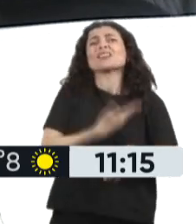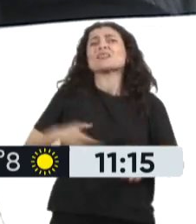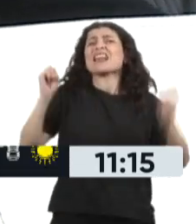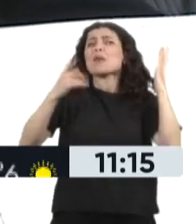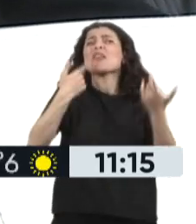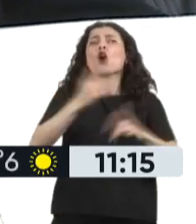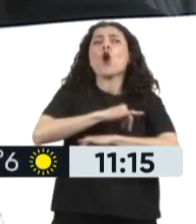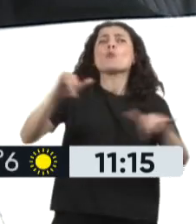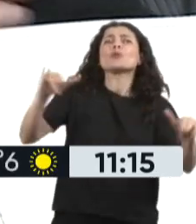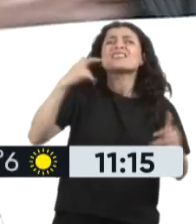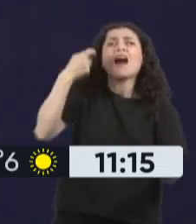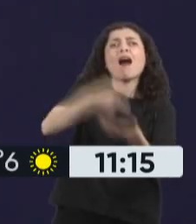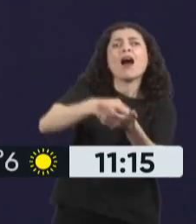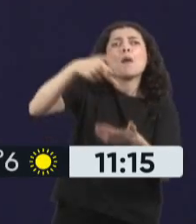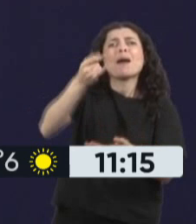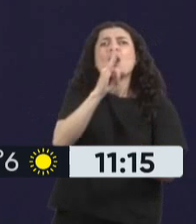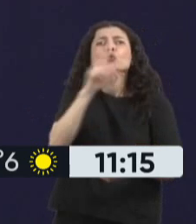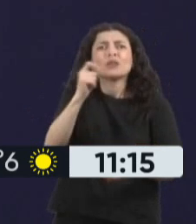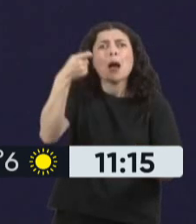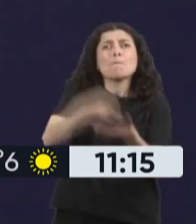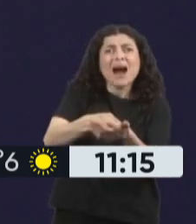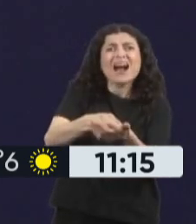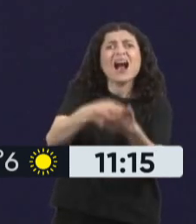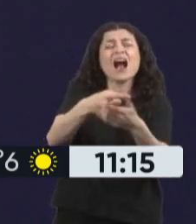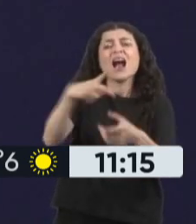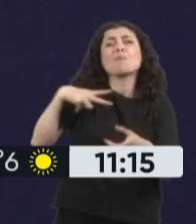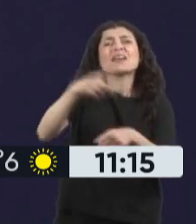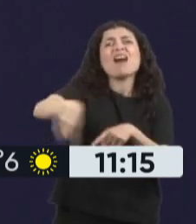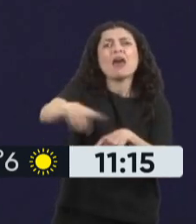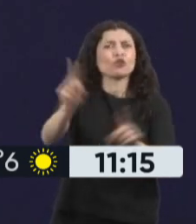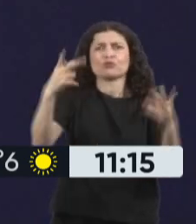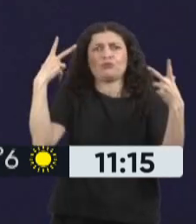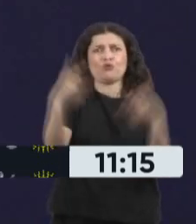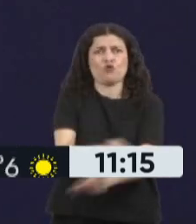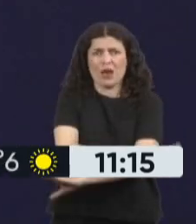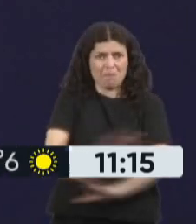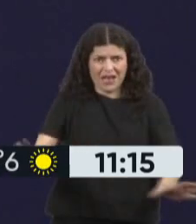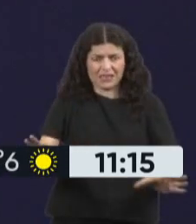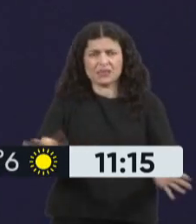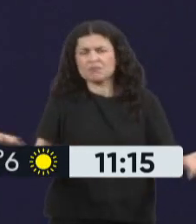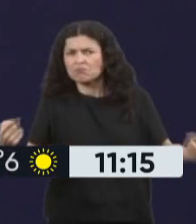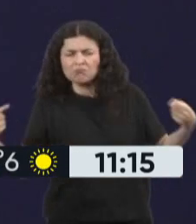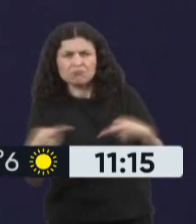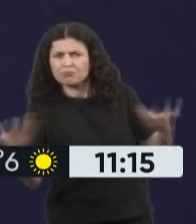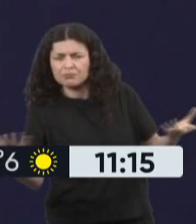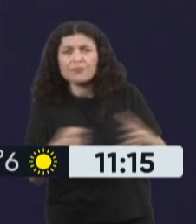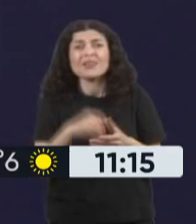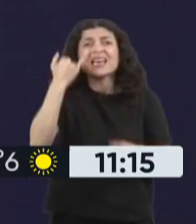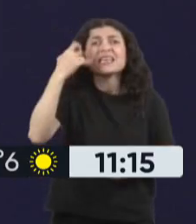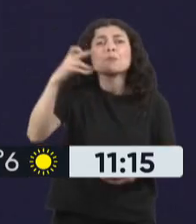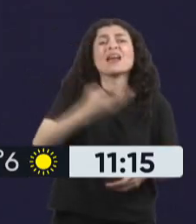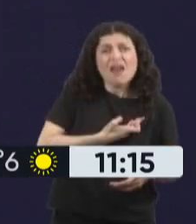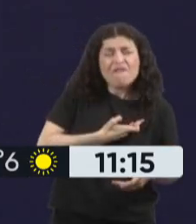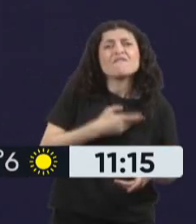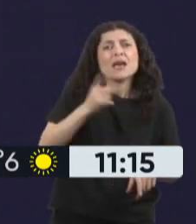vocero presidencial de lo que está ocurriendo. No, a ver, el YPF o cualquier otra empresa que tenga un desarrollo comercial